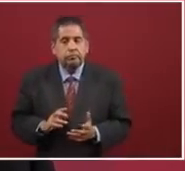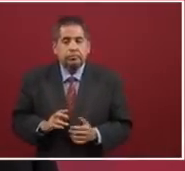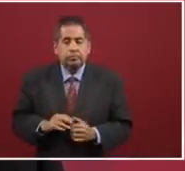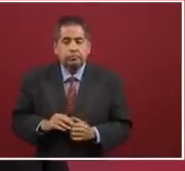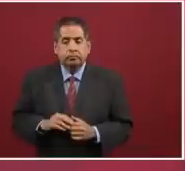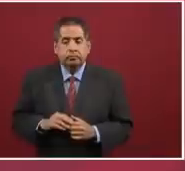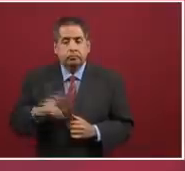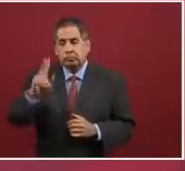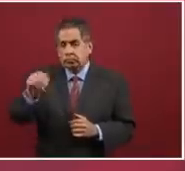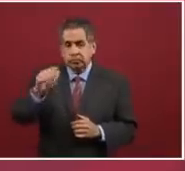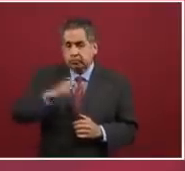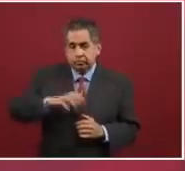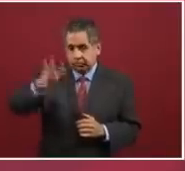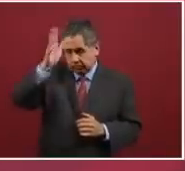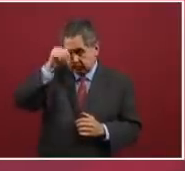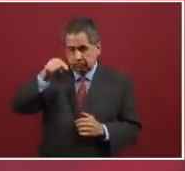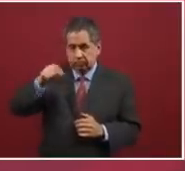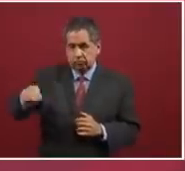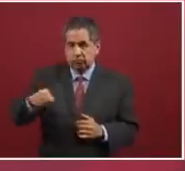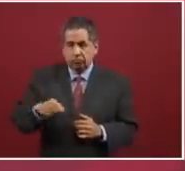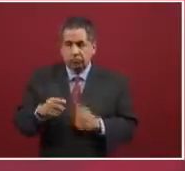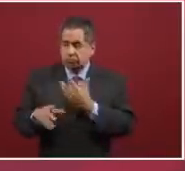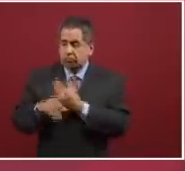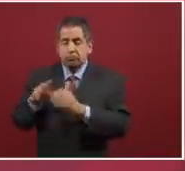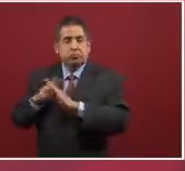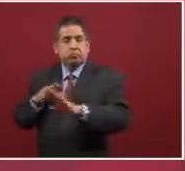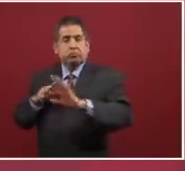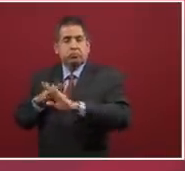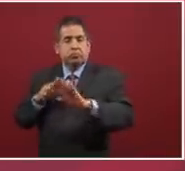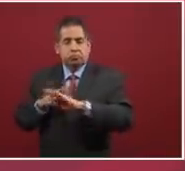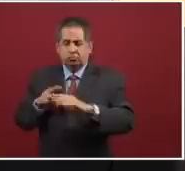se opone a los migrantes.